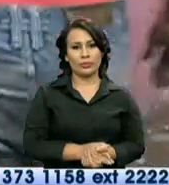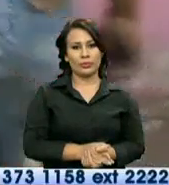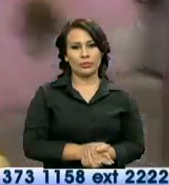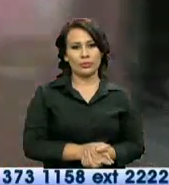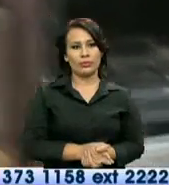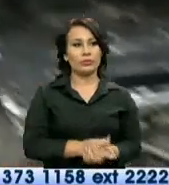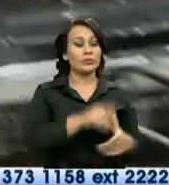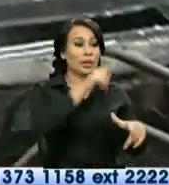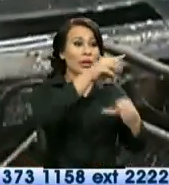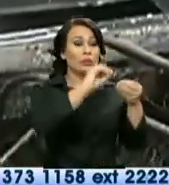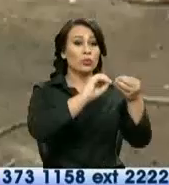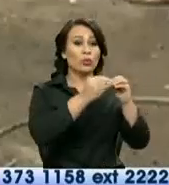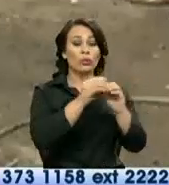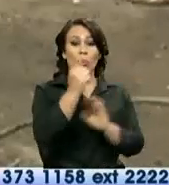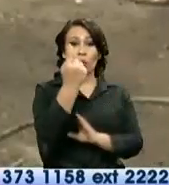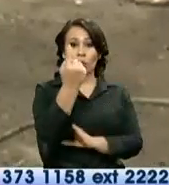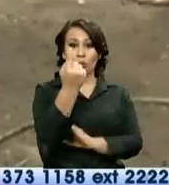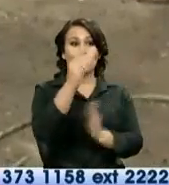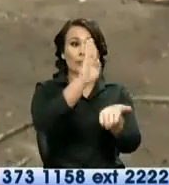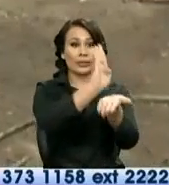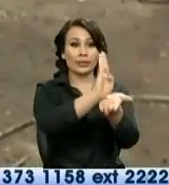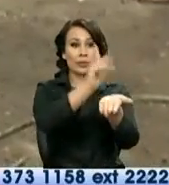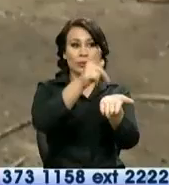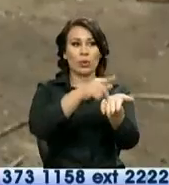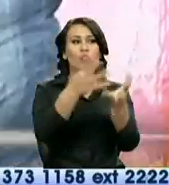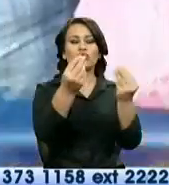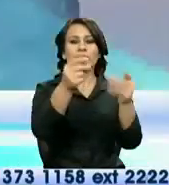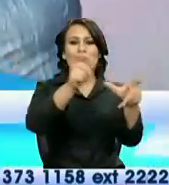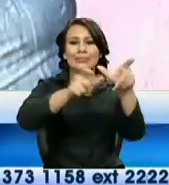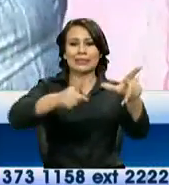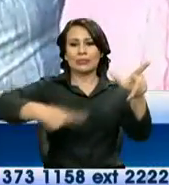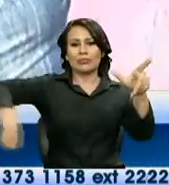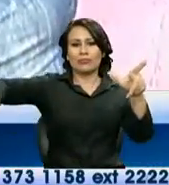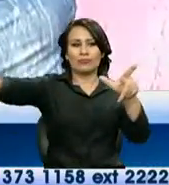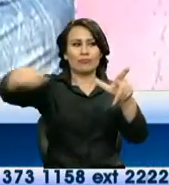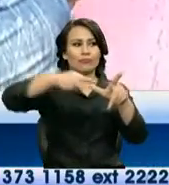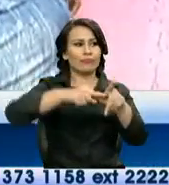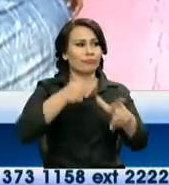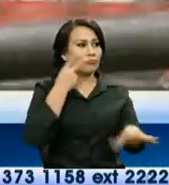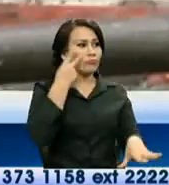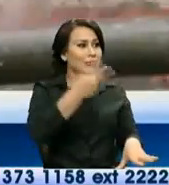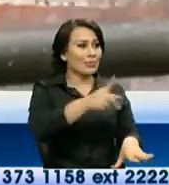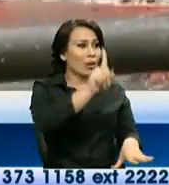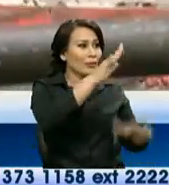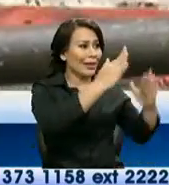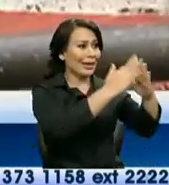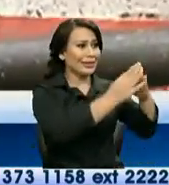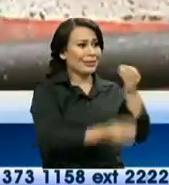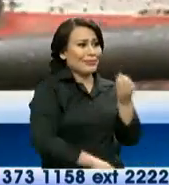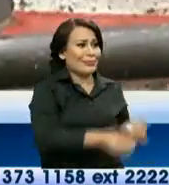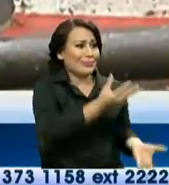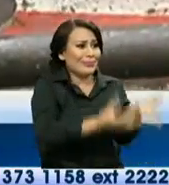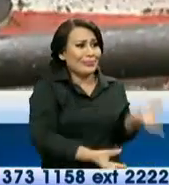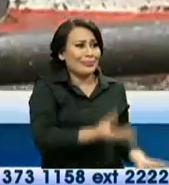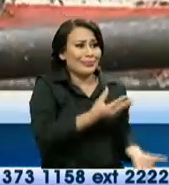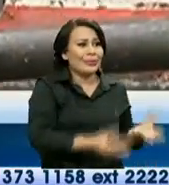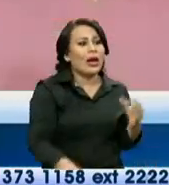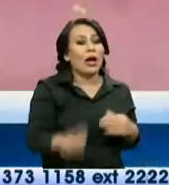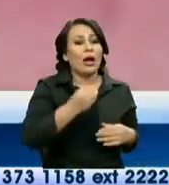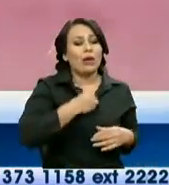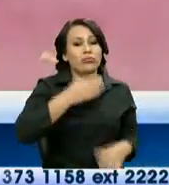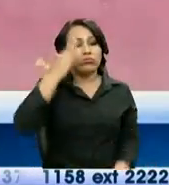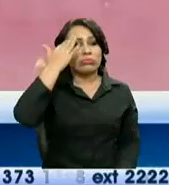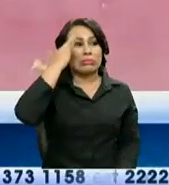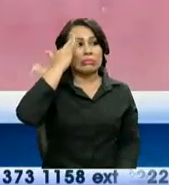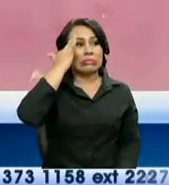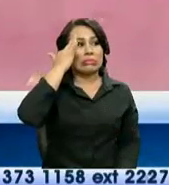El bloque 1 de Bastión Popular agolpó a varios vecinos, pues el anuncio de que una de las viviendas del sitio estaba